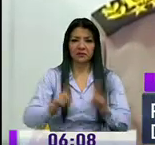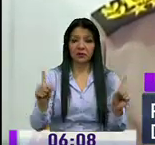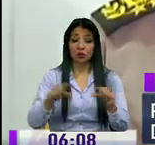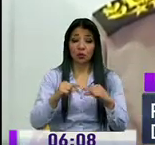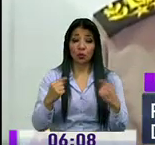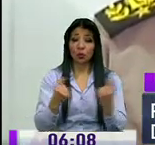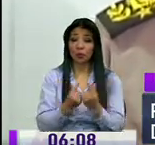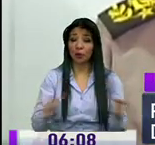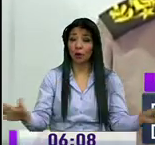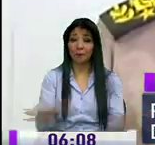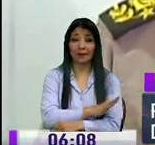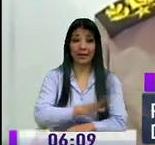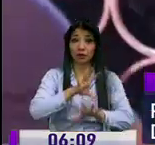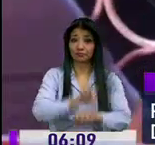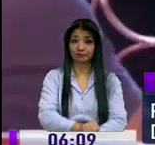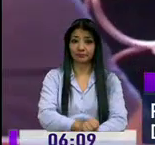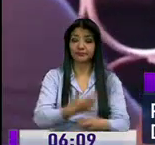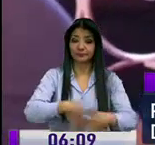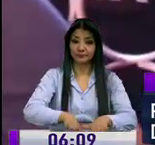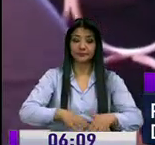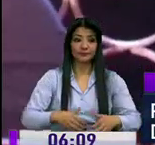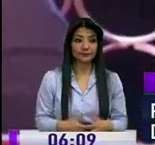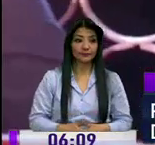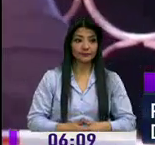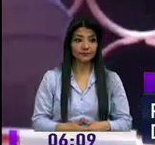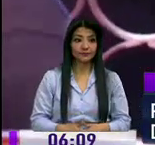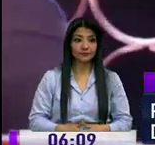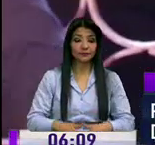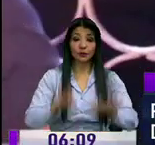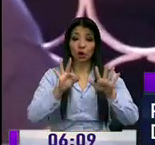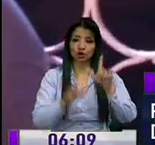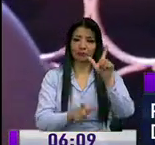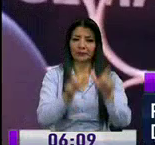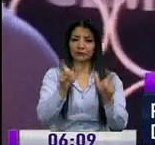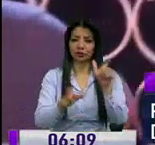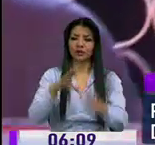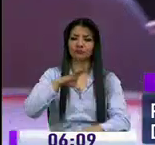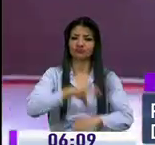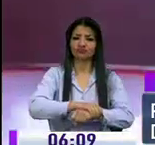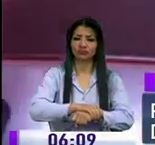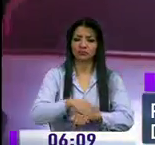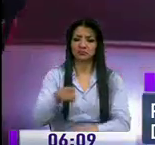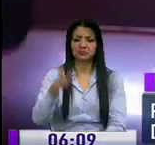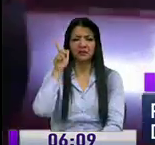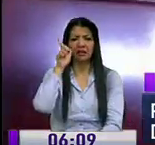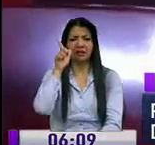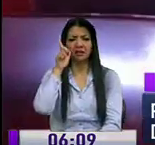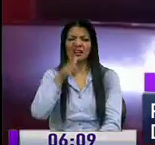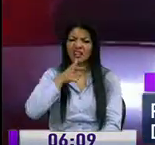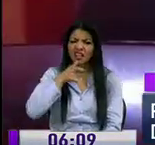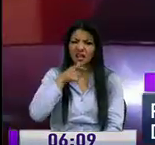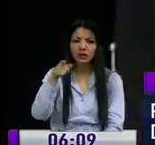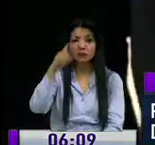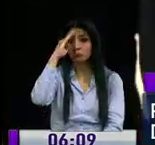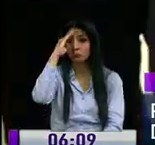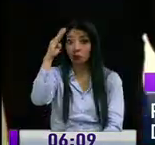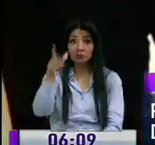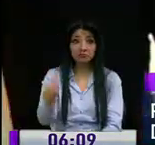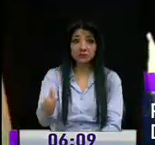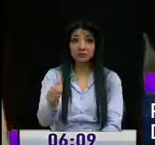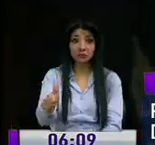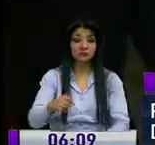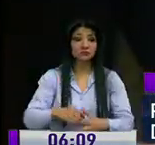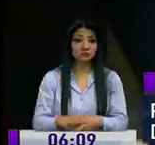el complemento de la operación. Se conoció que dentro de los 8 detenidos existe un miembro activo de la Policía Nacional, un